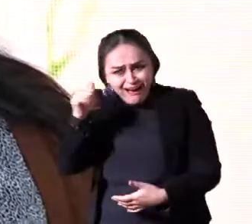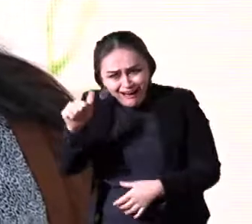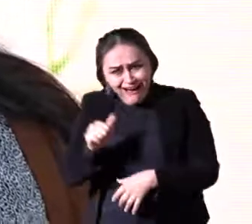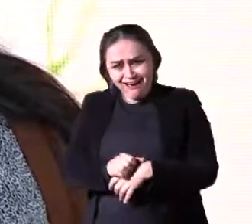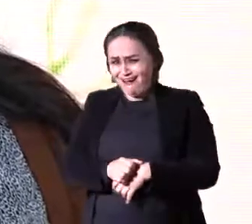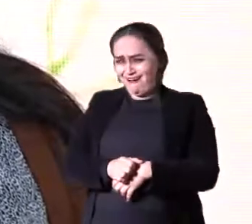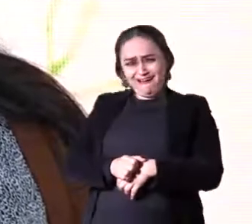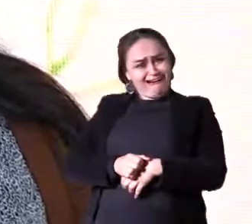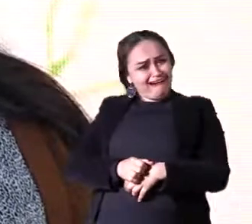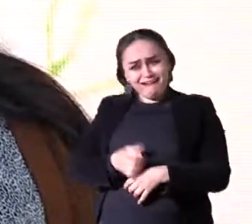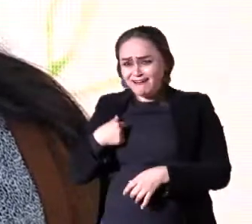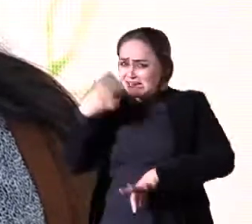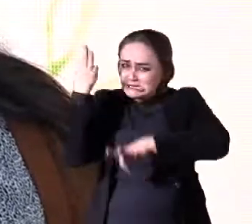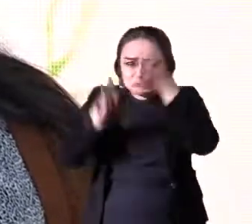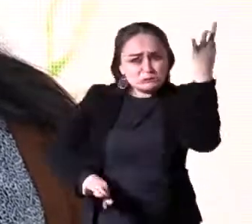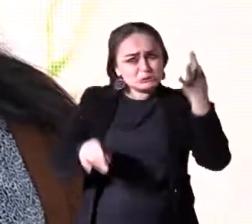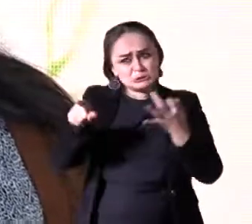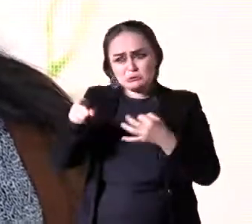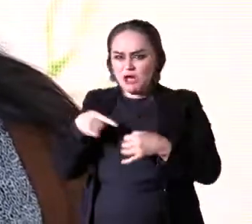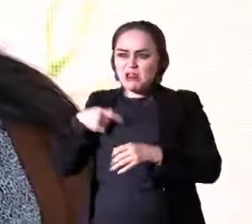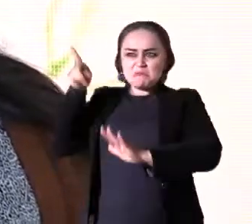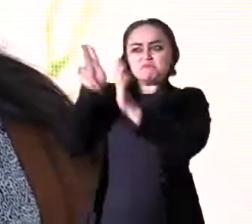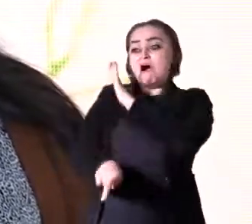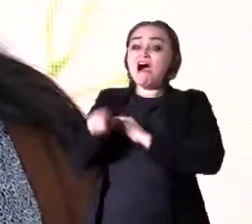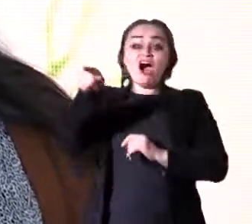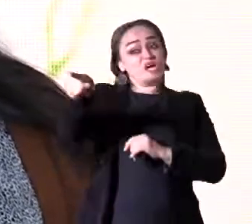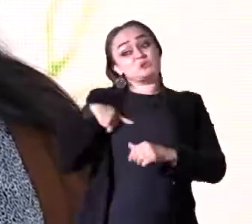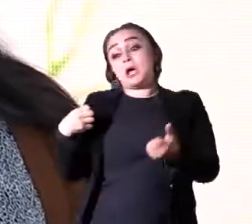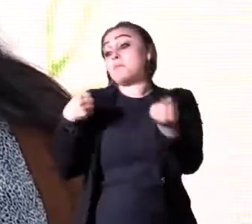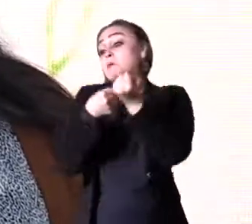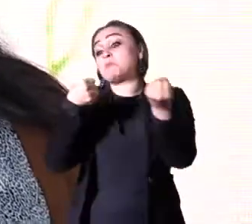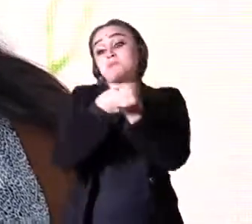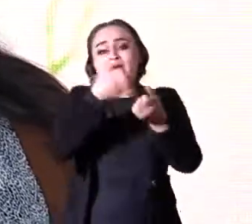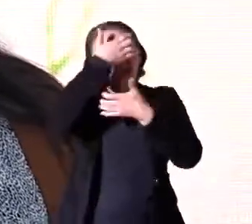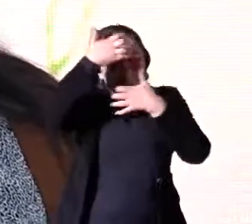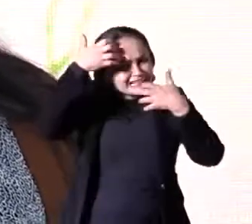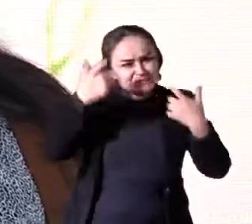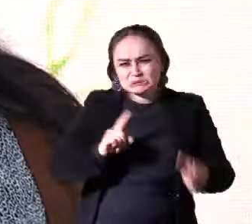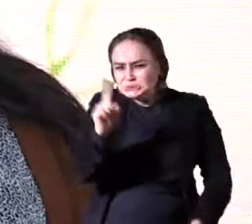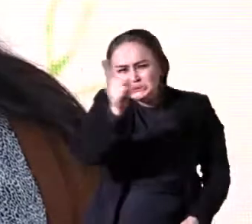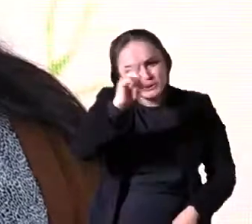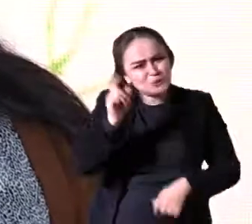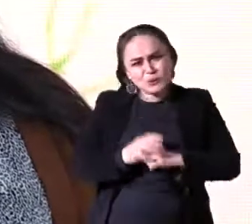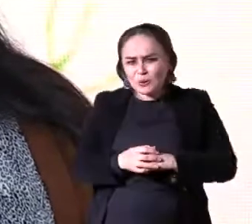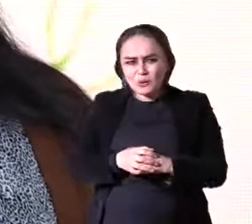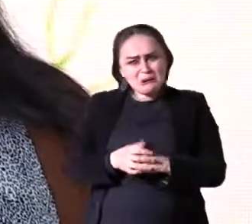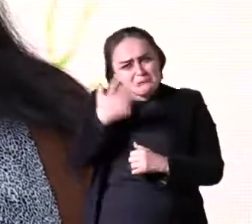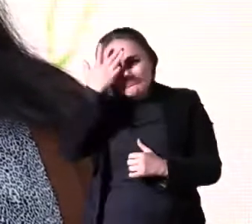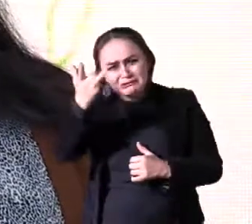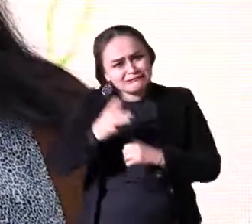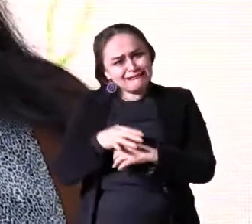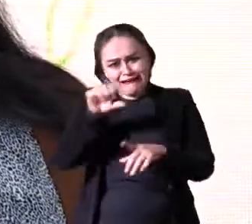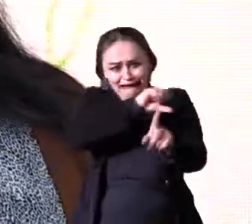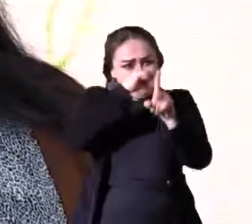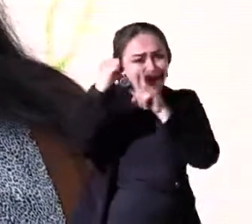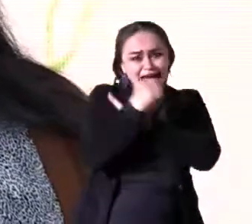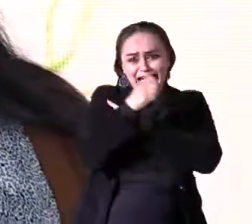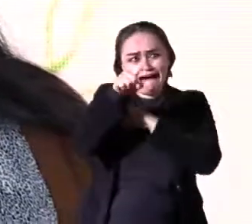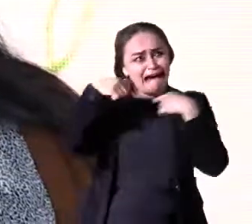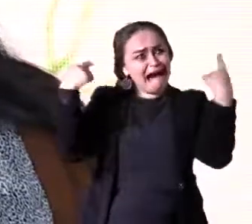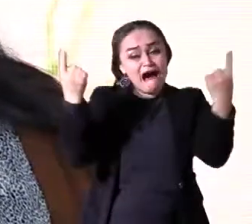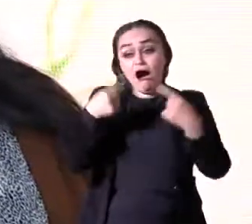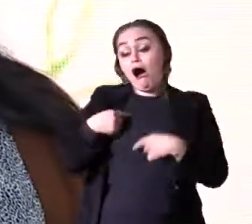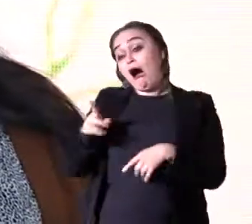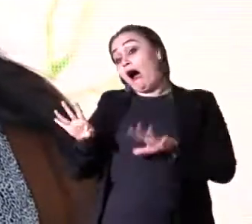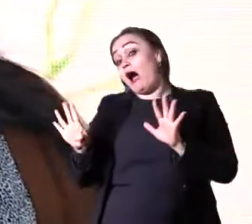porque estamos acostumbrados a una sociedad que se normaliza a argumentar causales